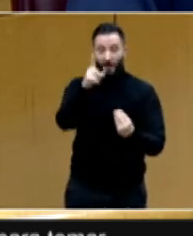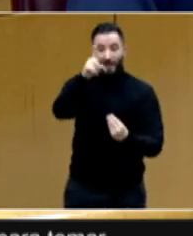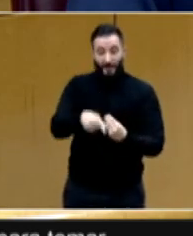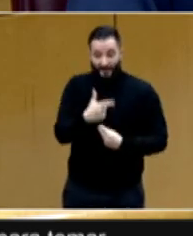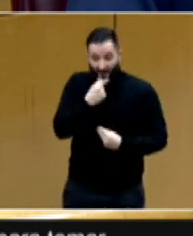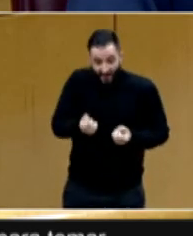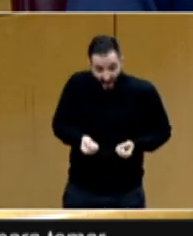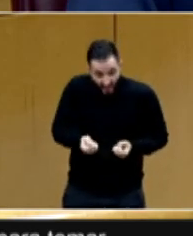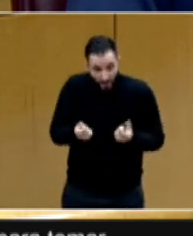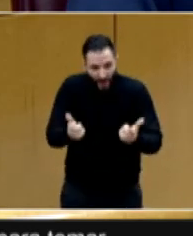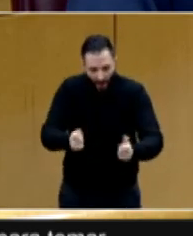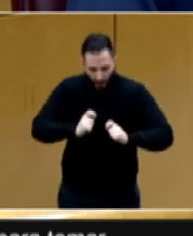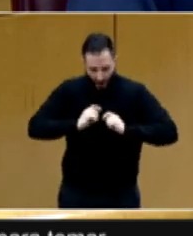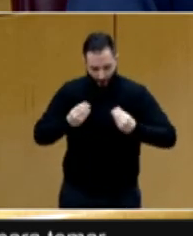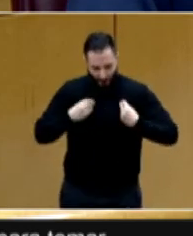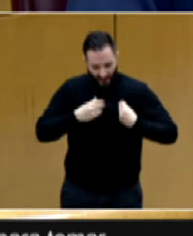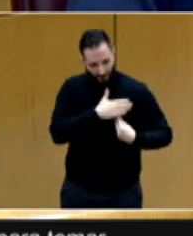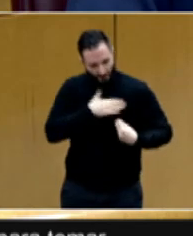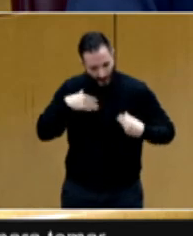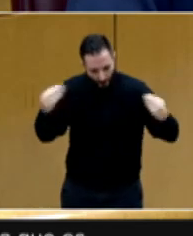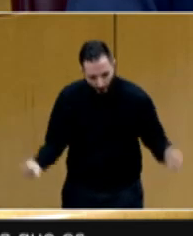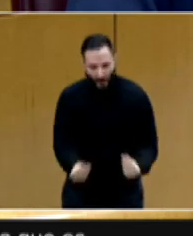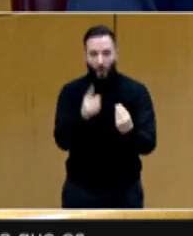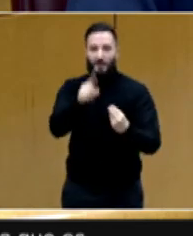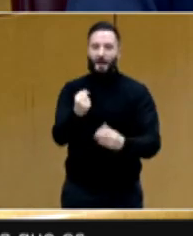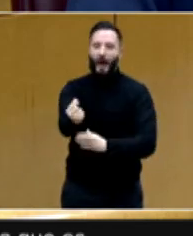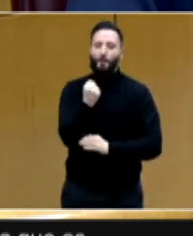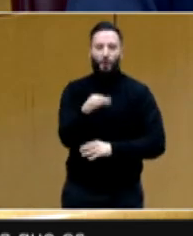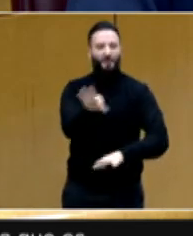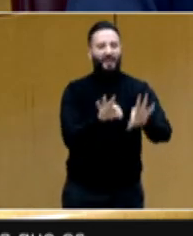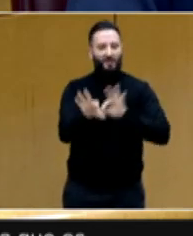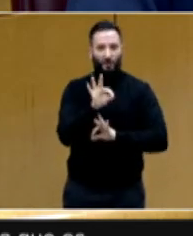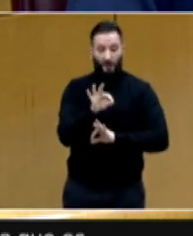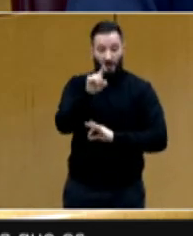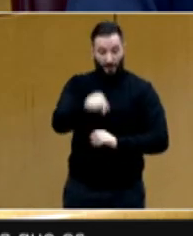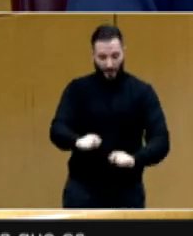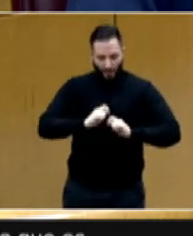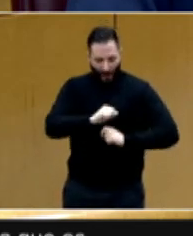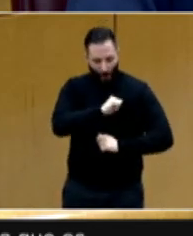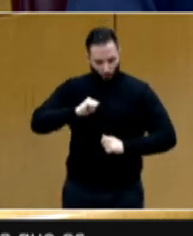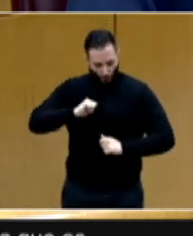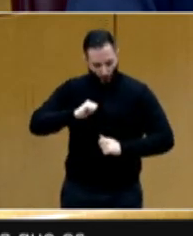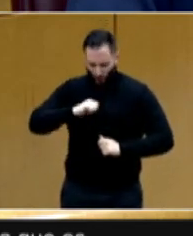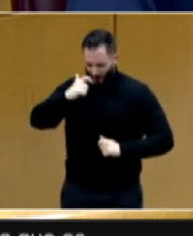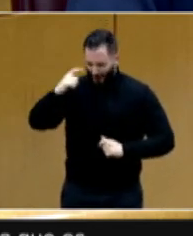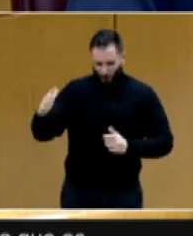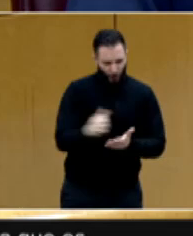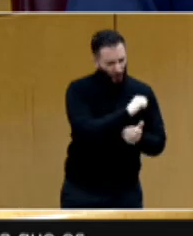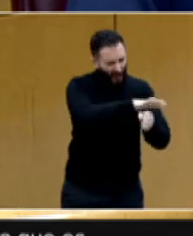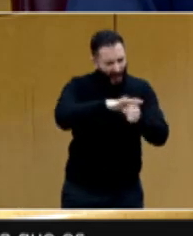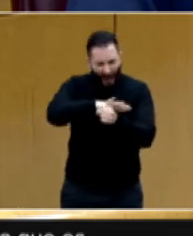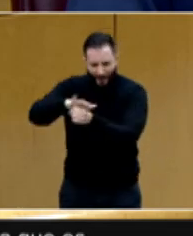Esto me ayuda a tener la vida que quiero y con los apoyos que decido y así ser más autónomo e independiente en todos los sentidos